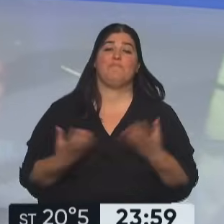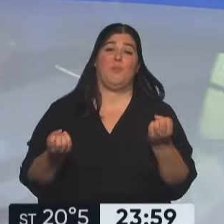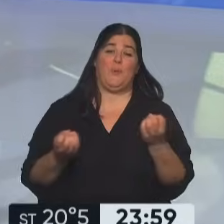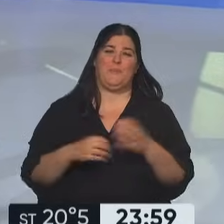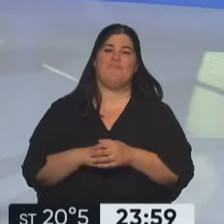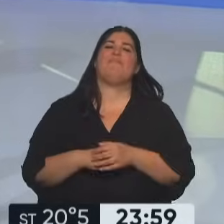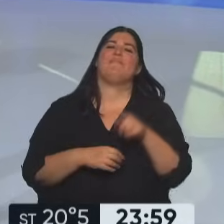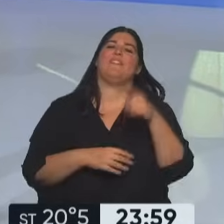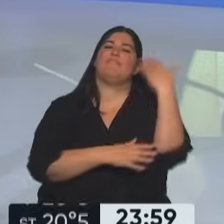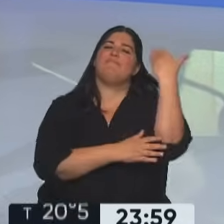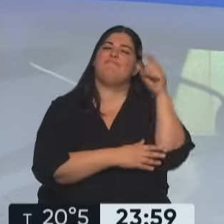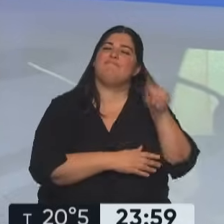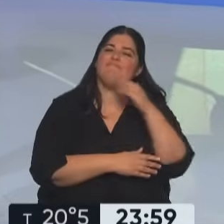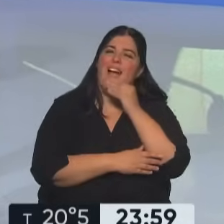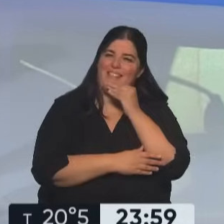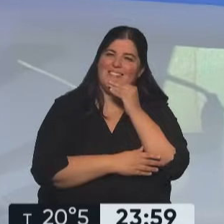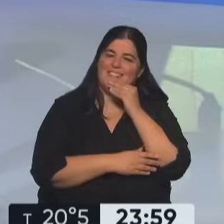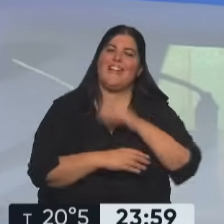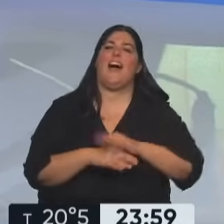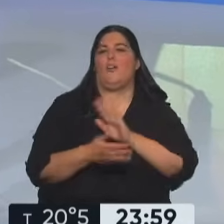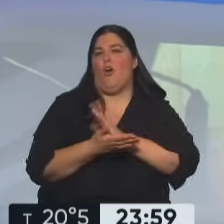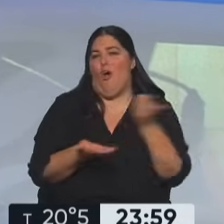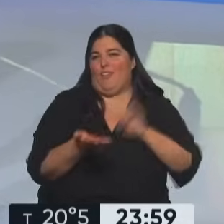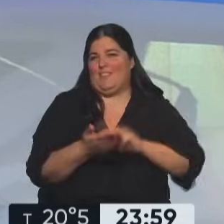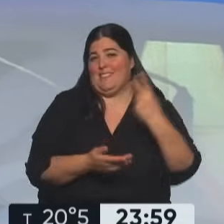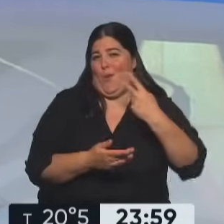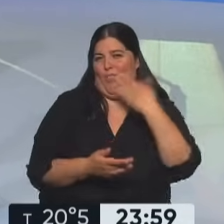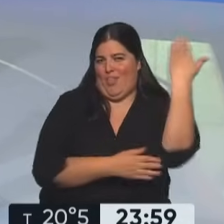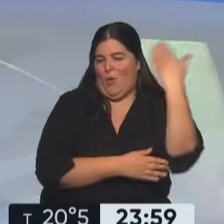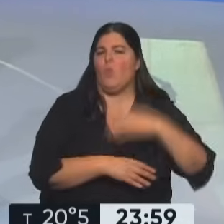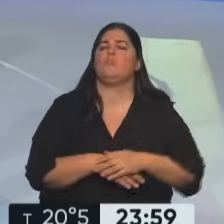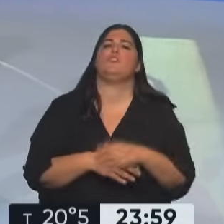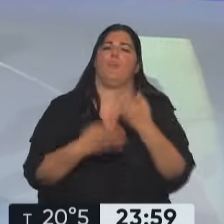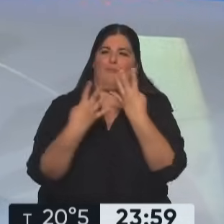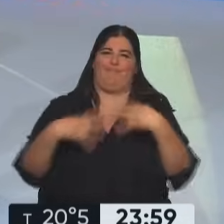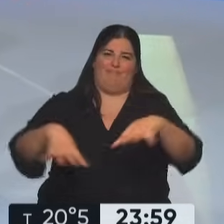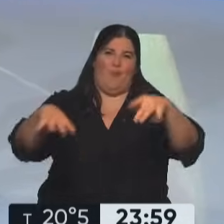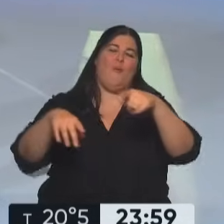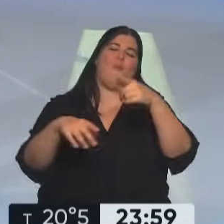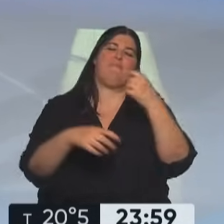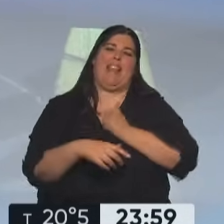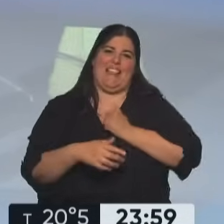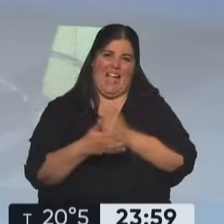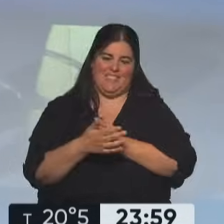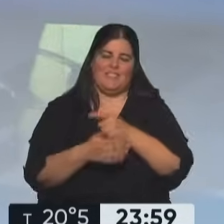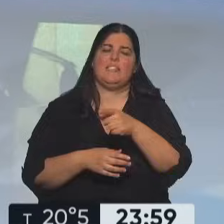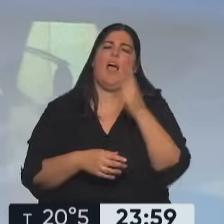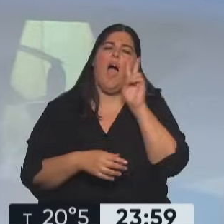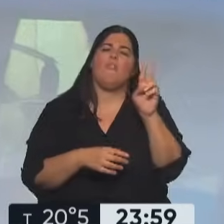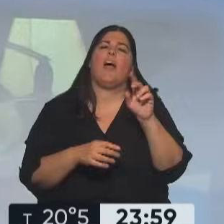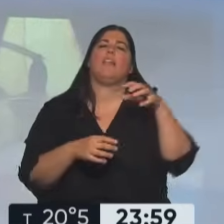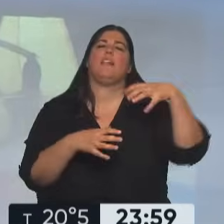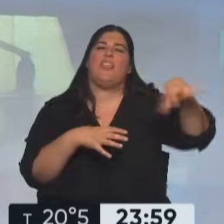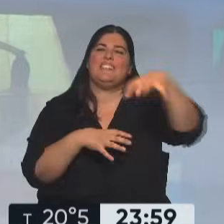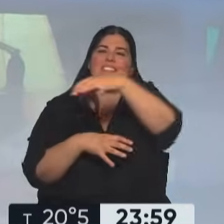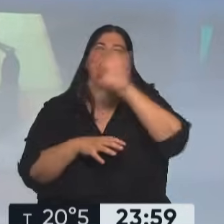Bien, ahí estaba el nuevo discurso de Sergio Massa, entonces, ante la militancia, lo vamos a analizar enseguida, vamos a ver también todos los números, distrito por distrito, donde se